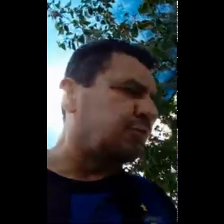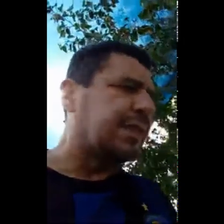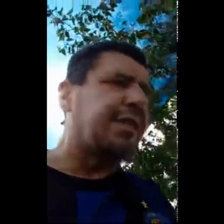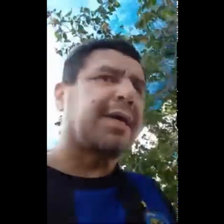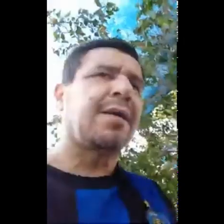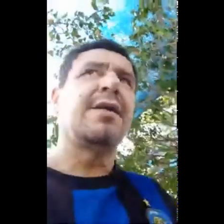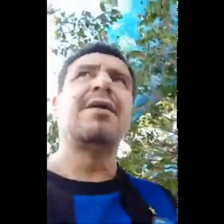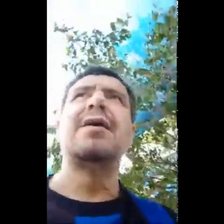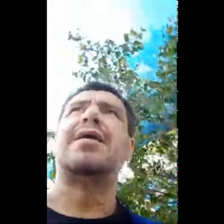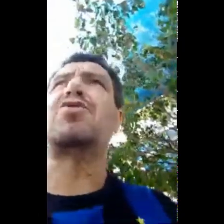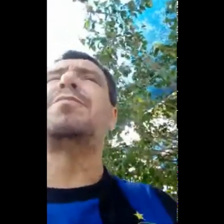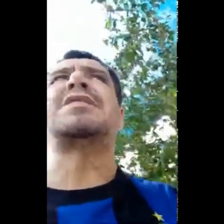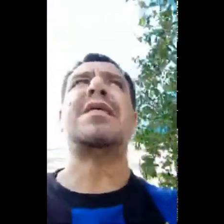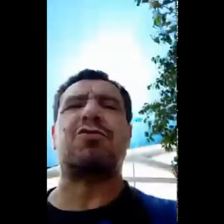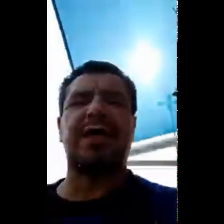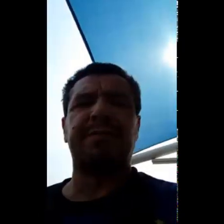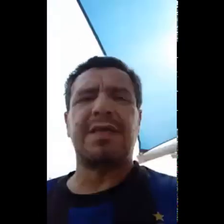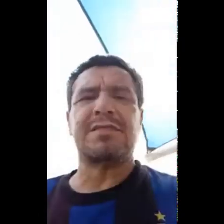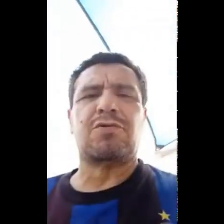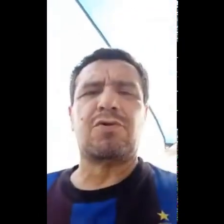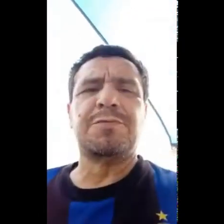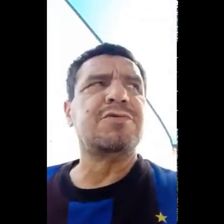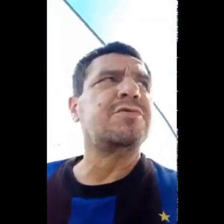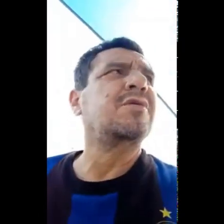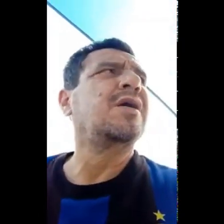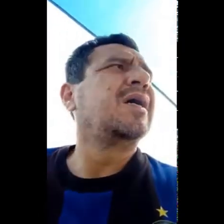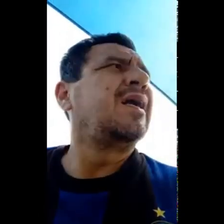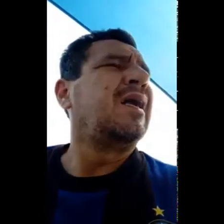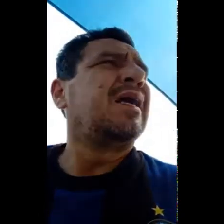Arturo Saldívar, es cómplice de los regímenes corruptos.